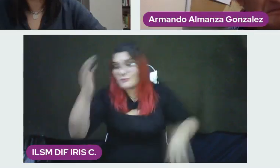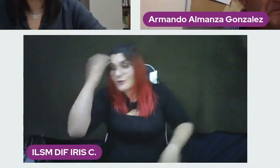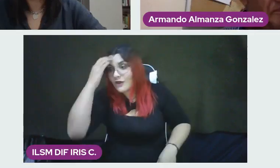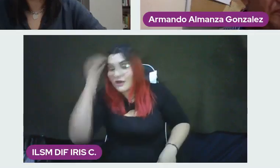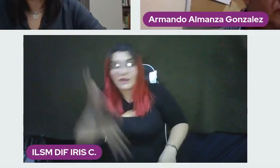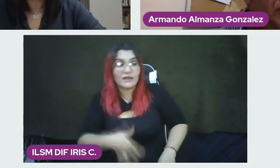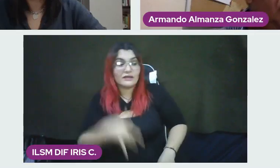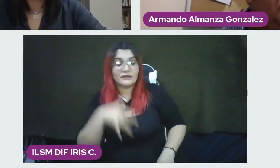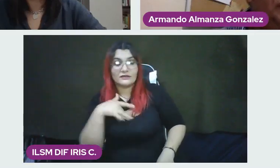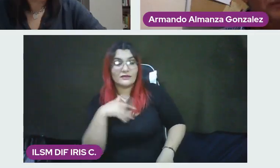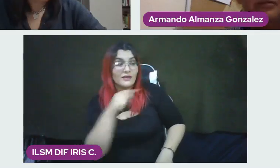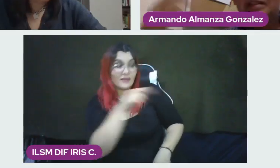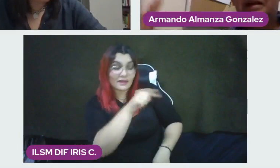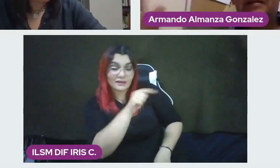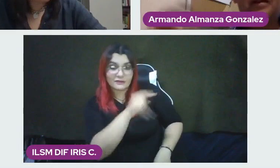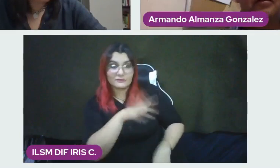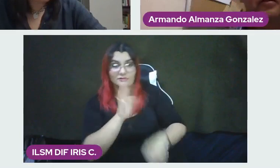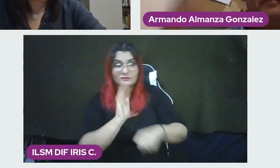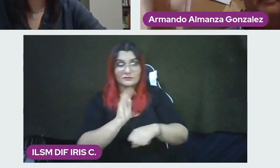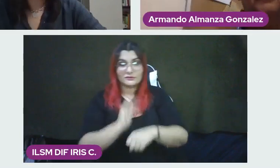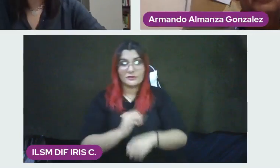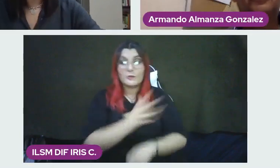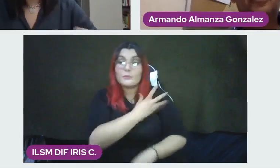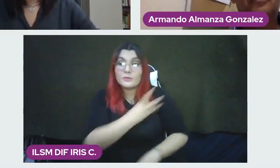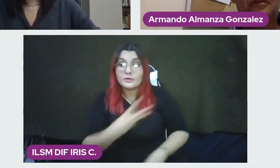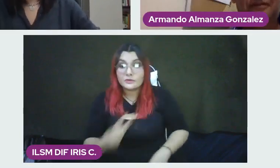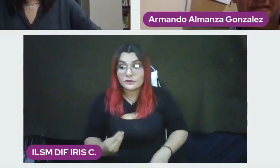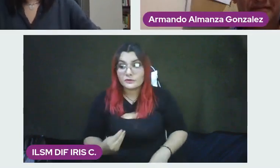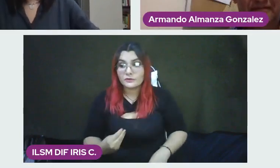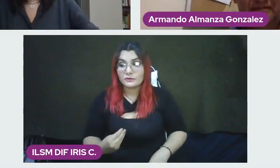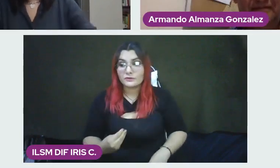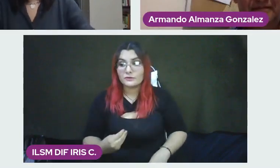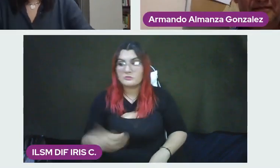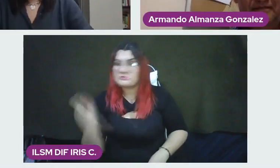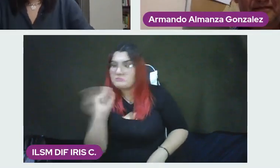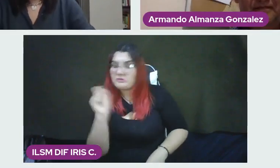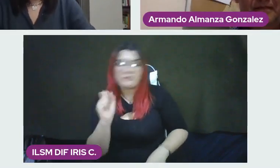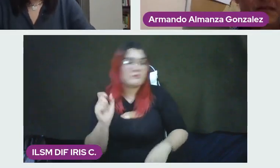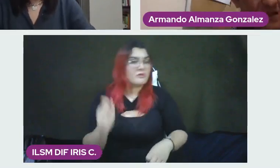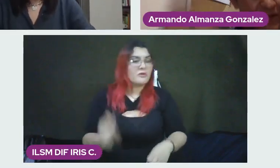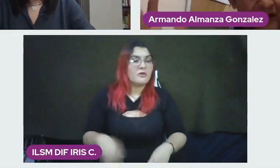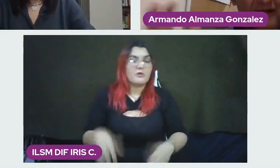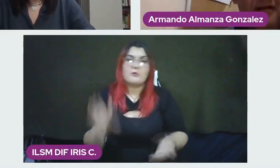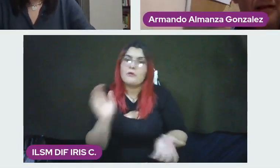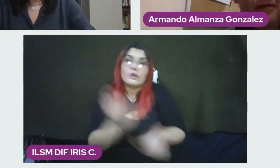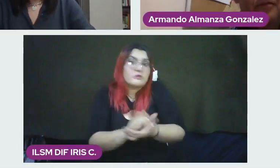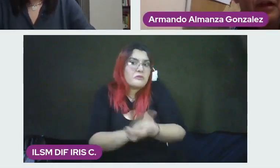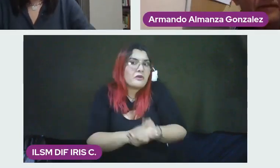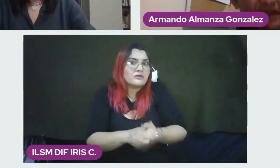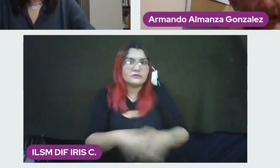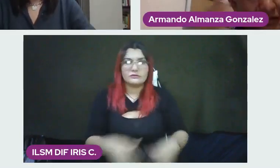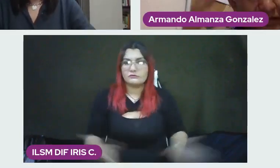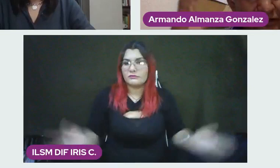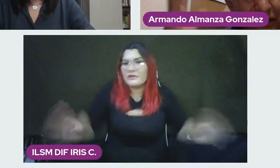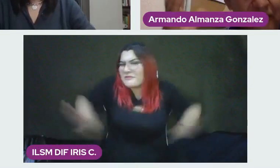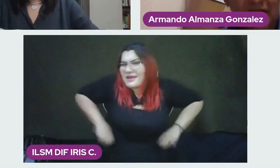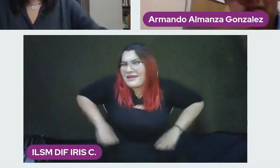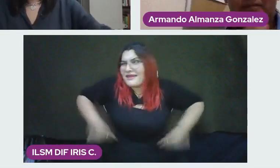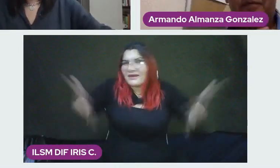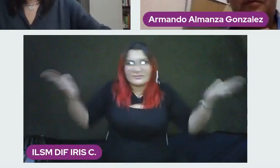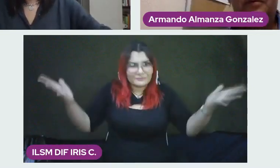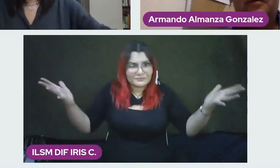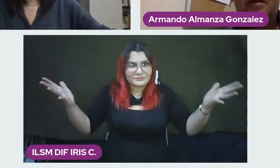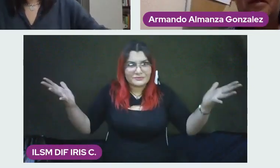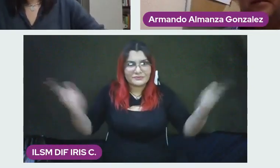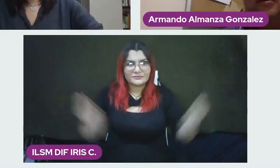Hoy pues nos da lo mismo si está bien o no, primero soy yo. Está bien, porque al final de cuentas yo tengo que